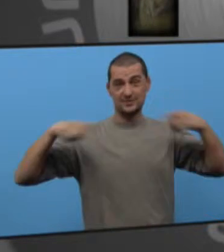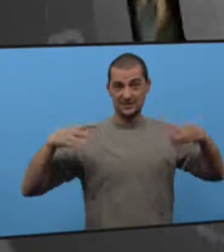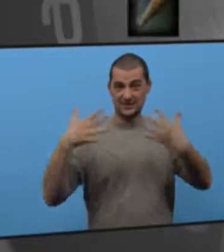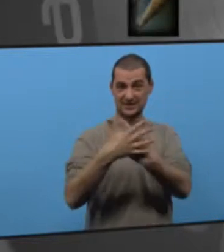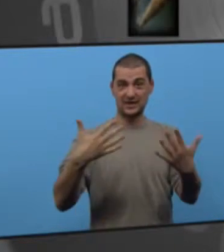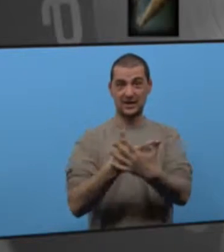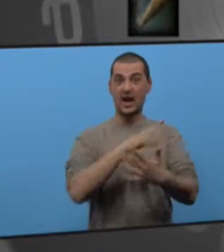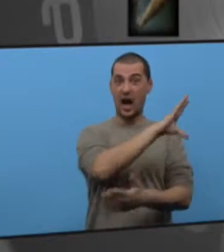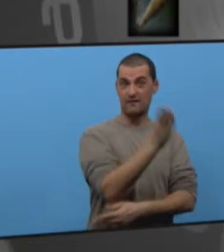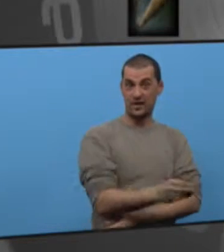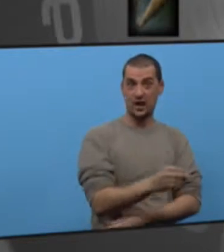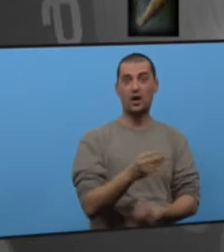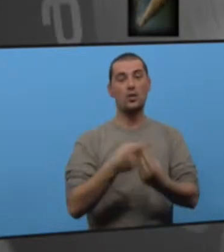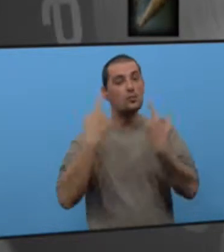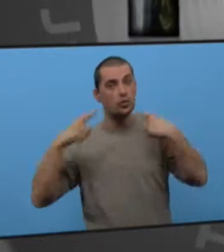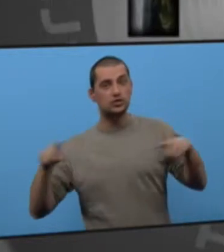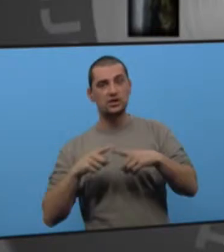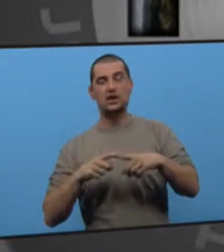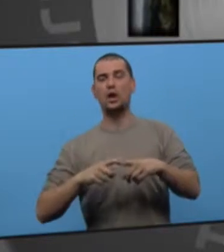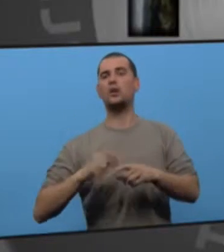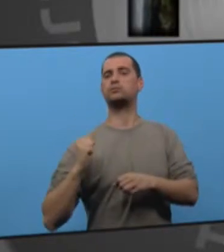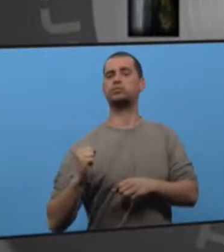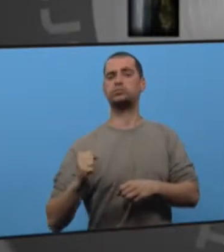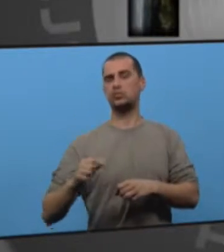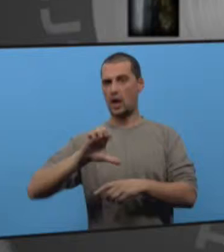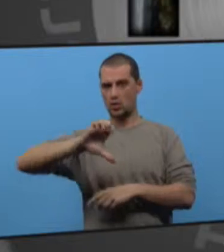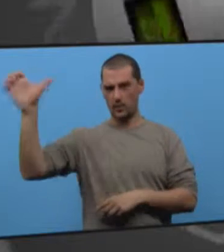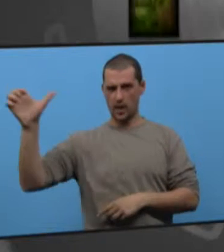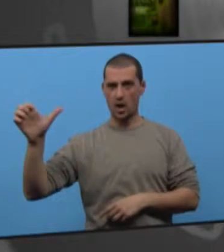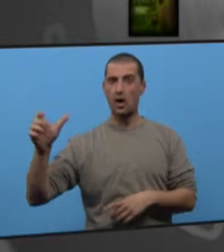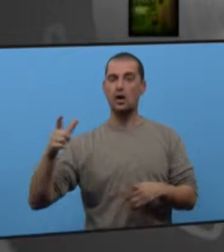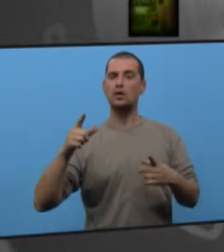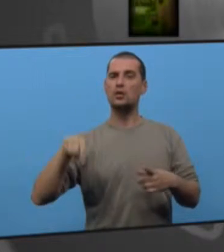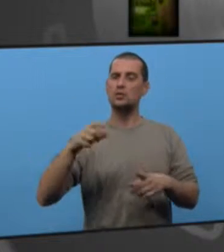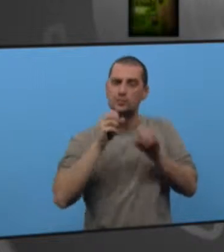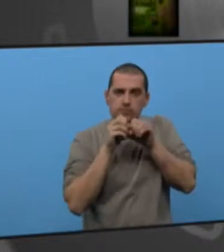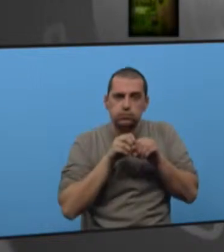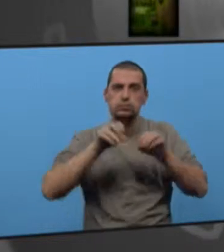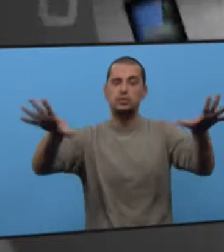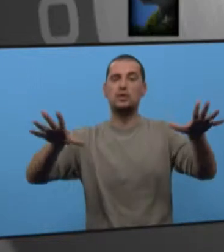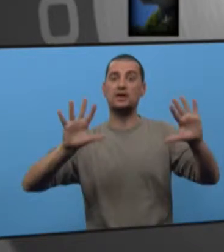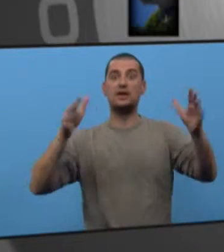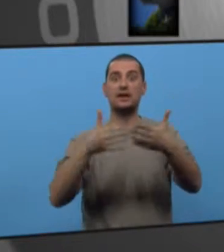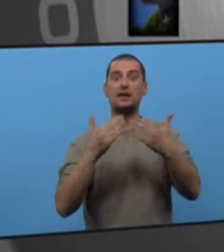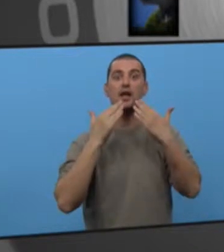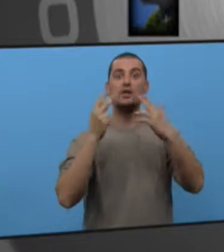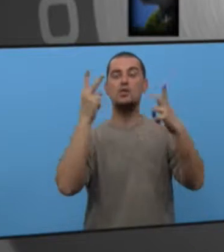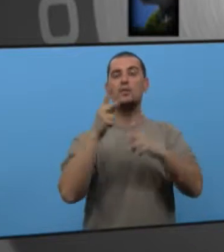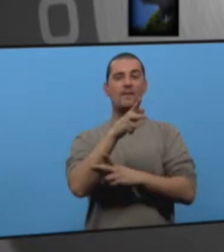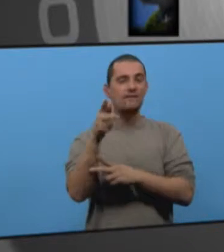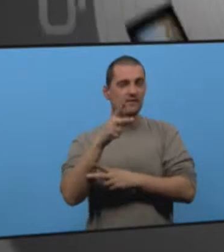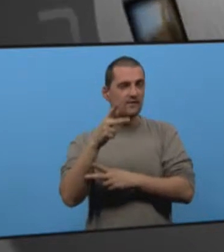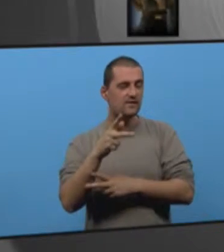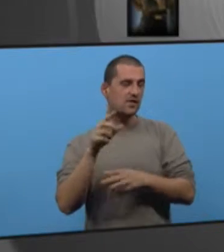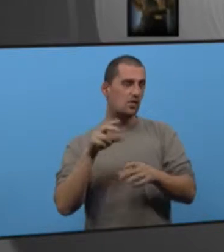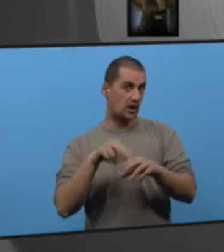de procedencia africana coa música electrónica de tradición europea que se difundirá na internet mediante un videoclip.